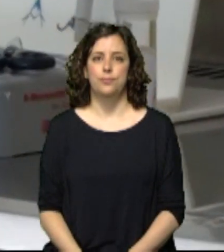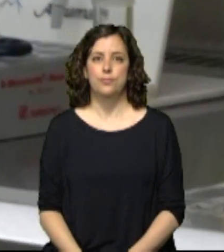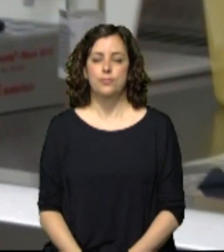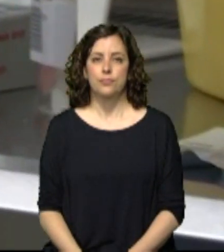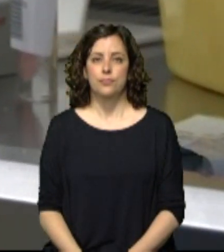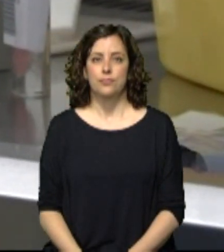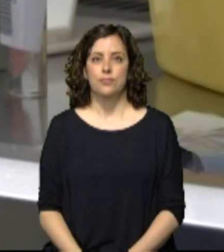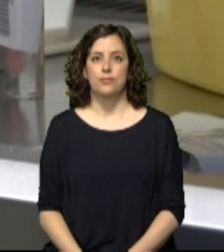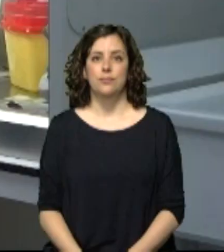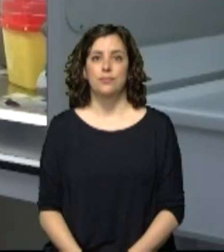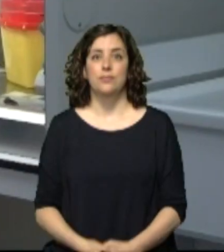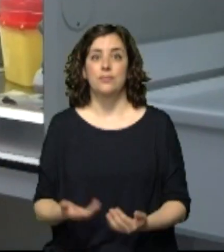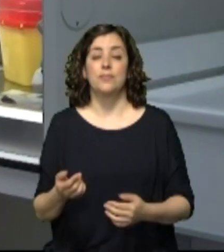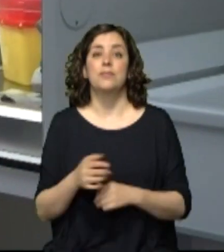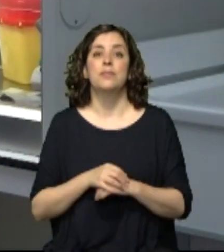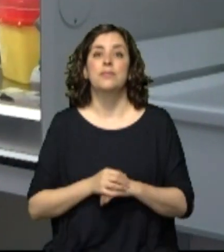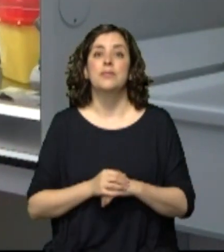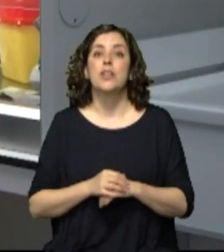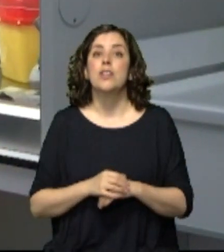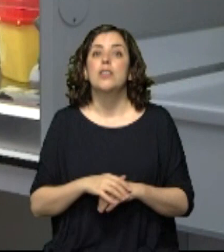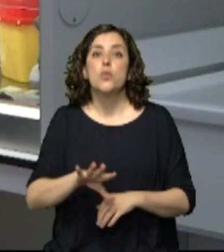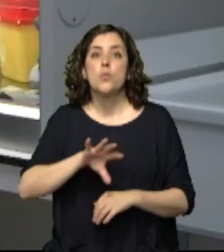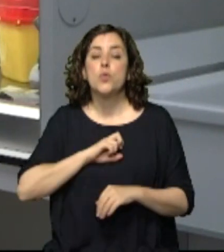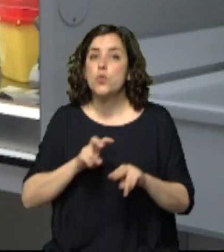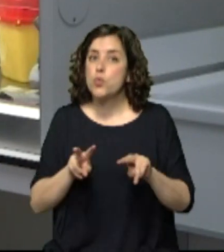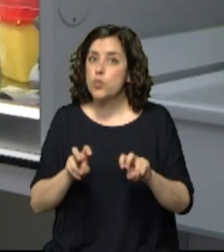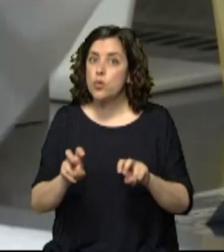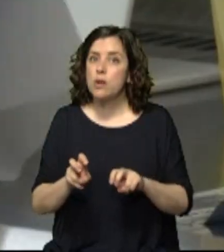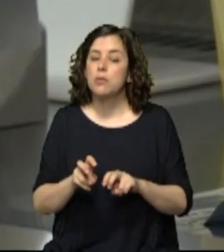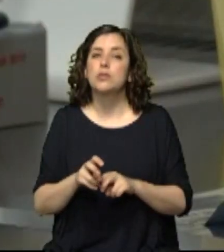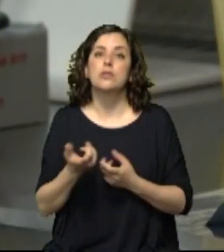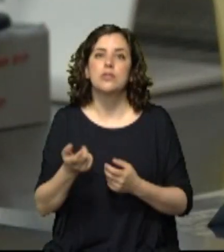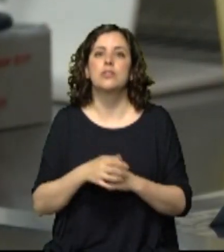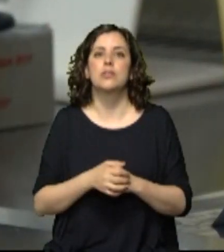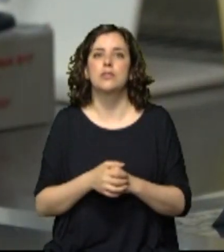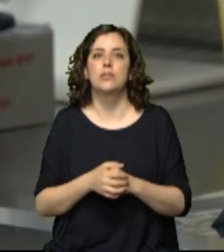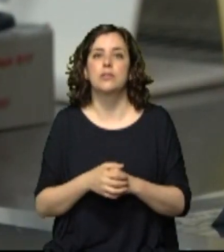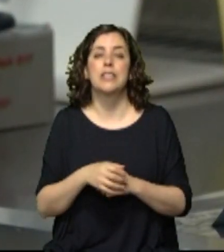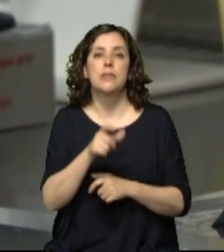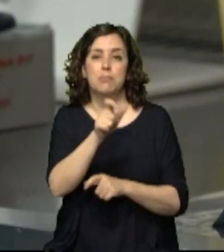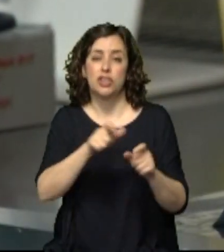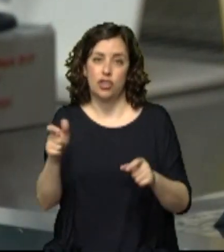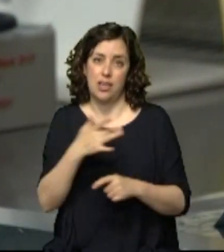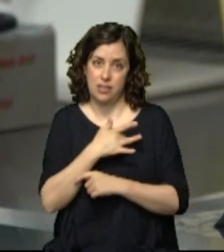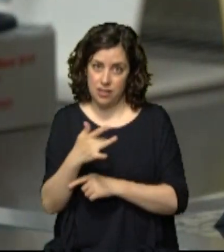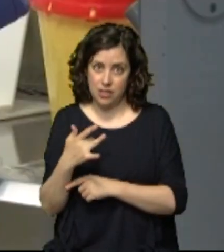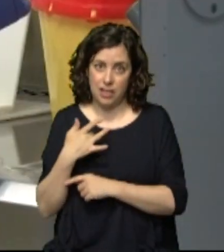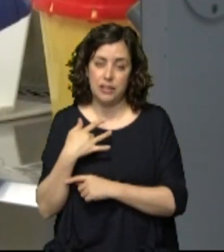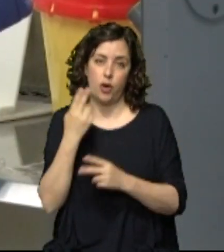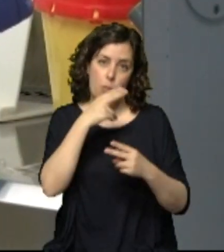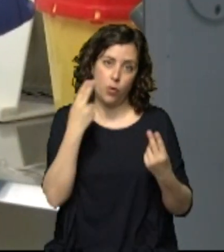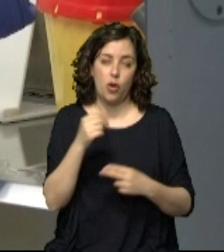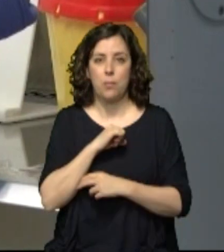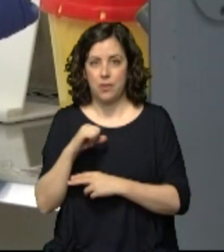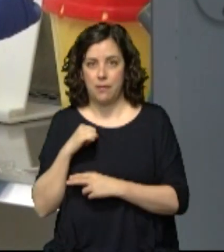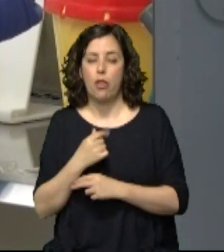Pues precisamente de los 13 nuevos casos activos en Navarra, 9 llegan de sanitarios, de profesionales del sistema sanitario, tanto público como privado. El dato